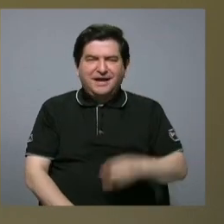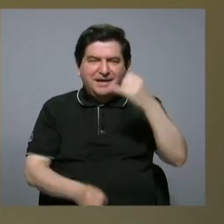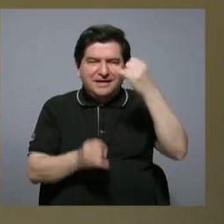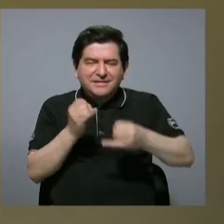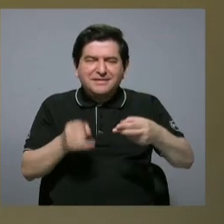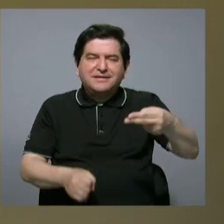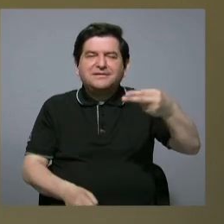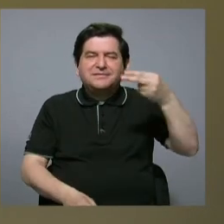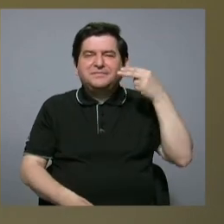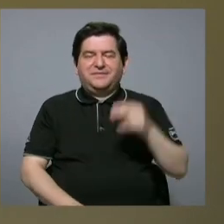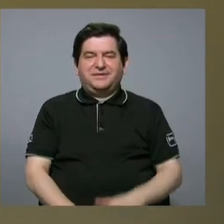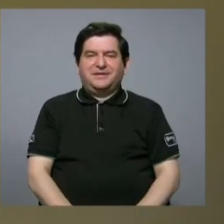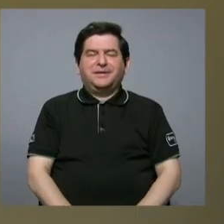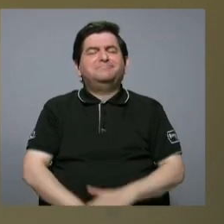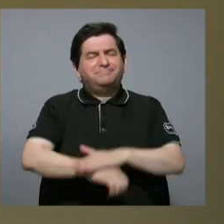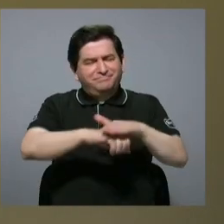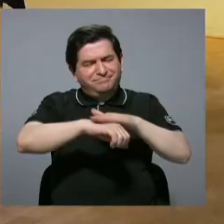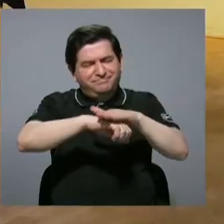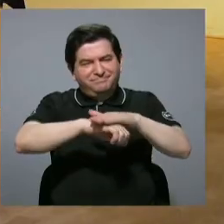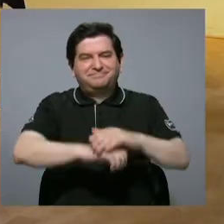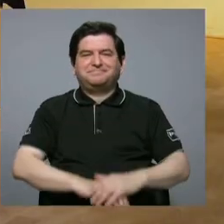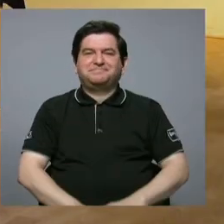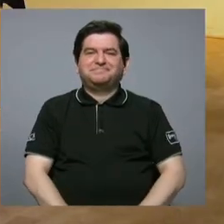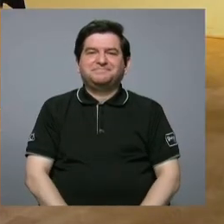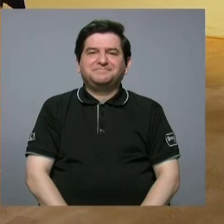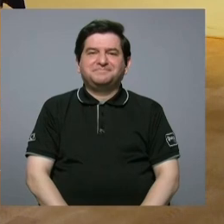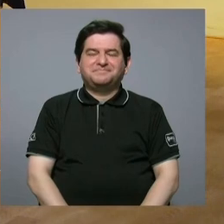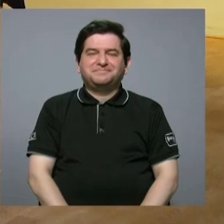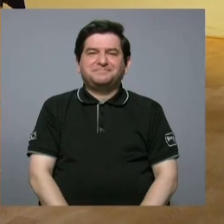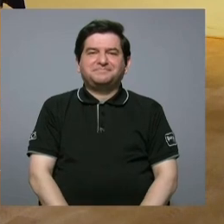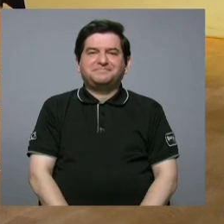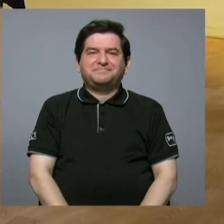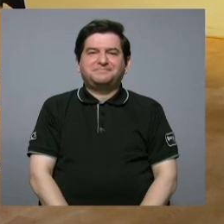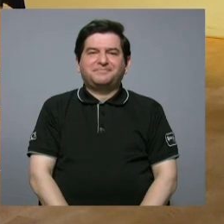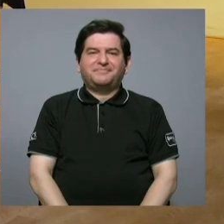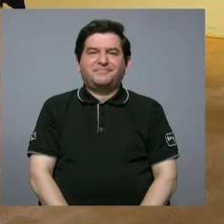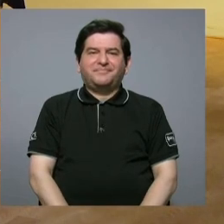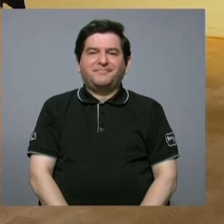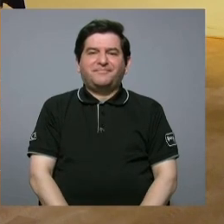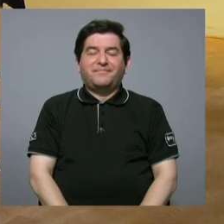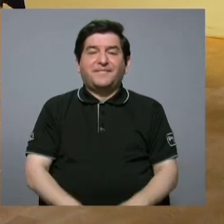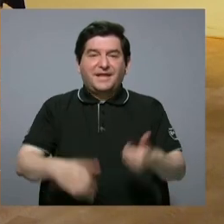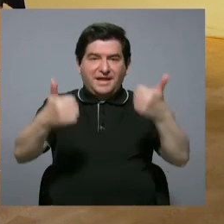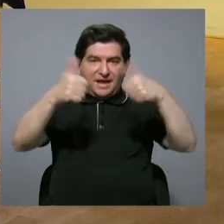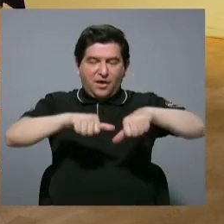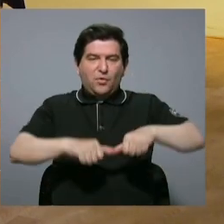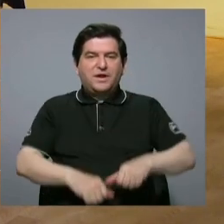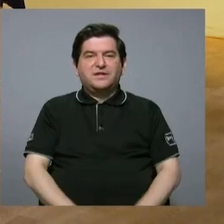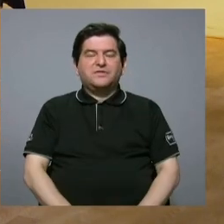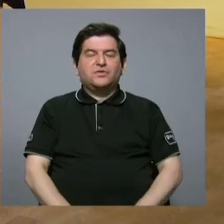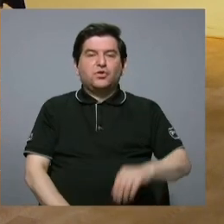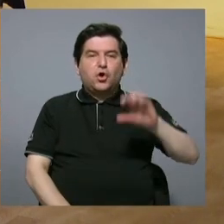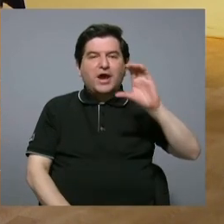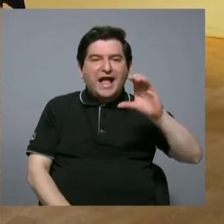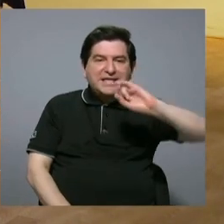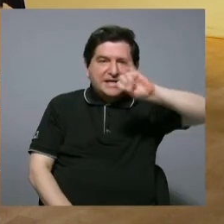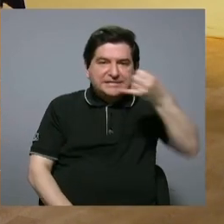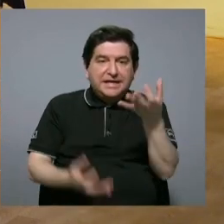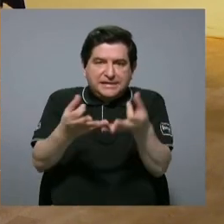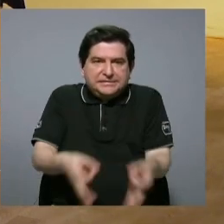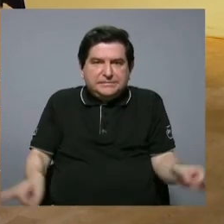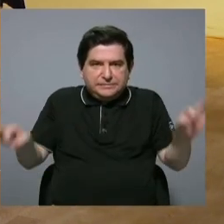la historia. Por favor, don Luis Fernando. Bueno, el Tratado Caña-Jerez es